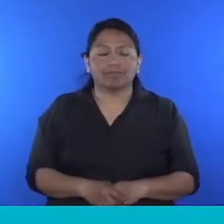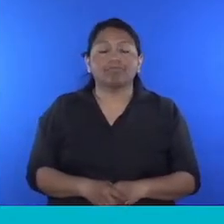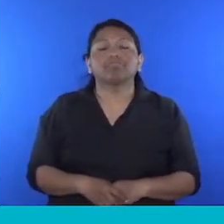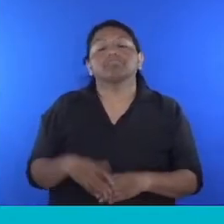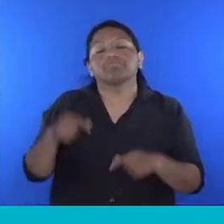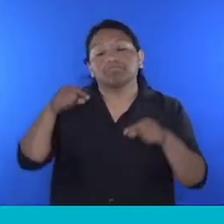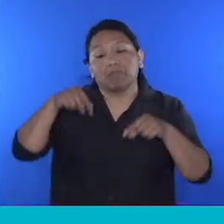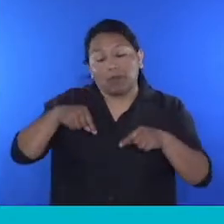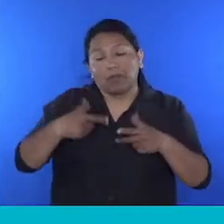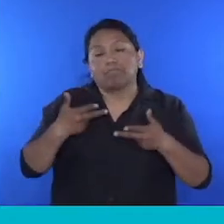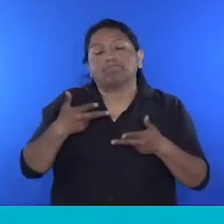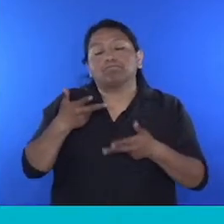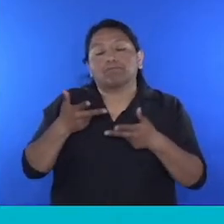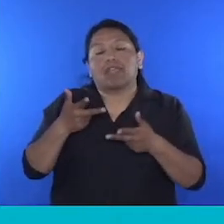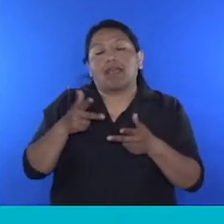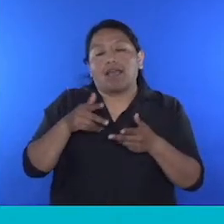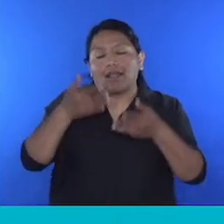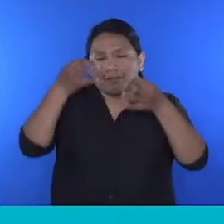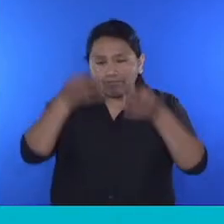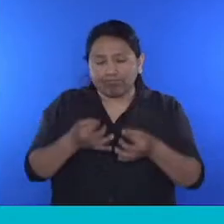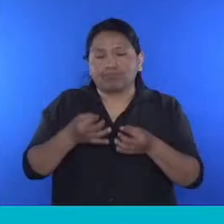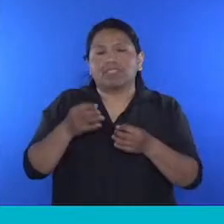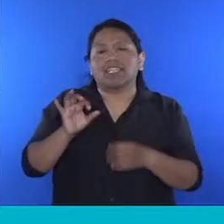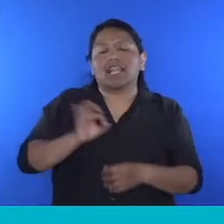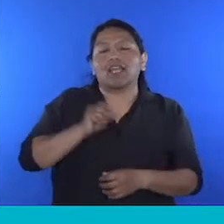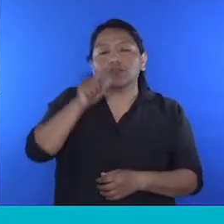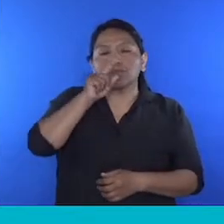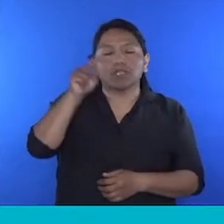Yendo ahora a la Convención Constituyente de